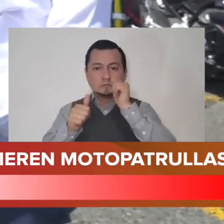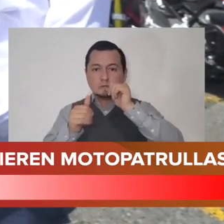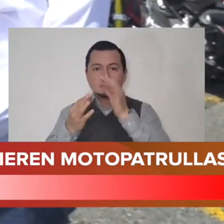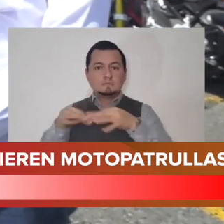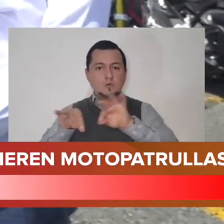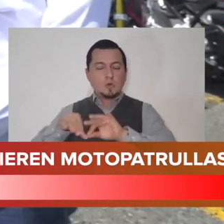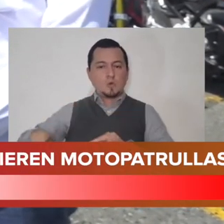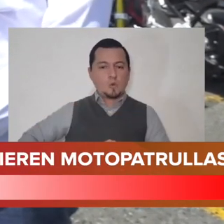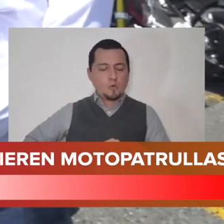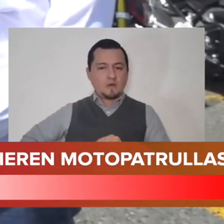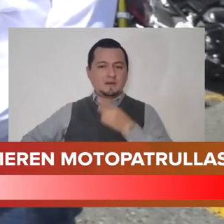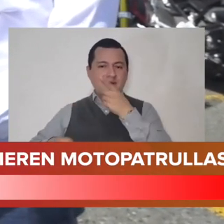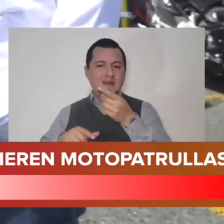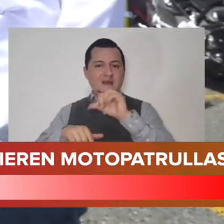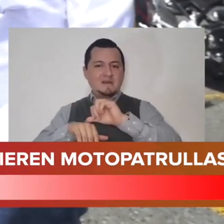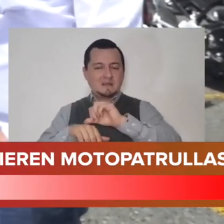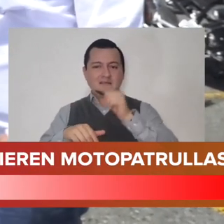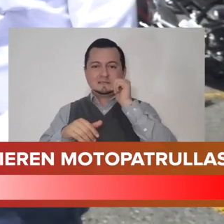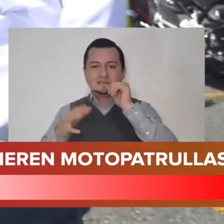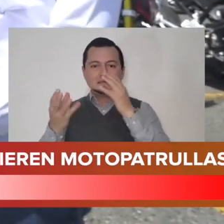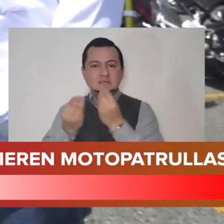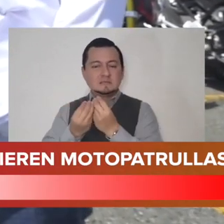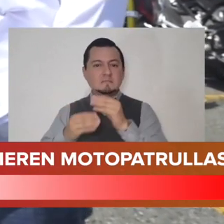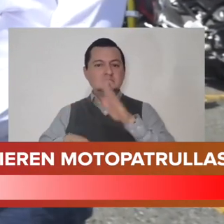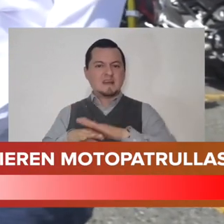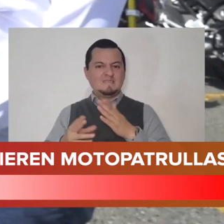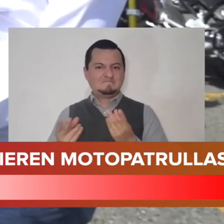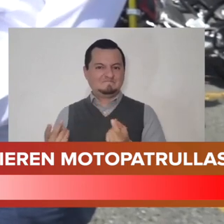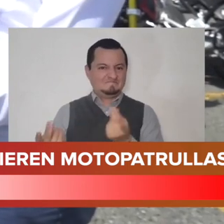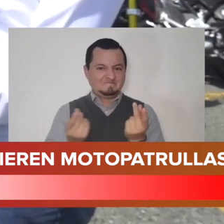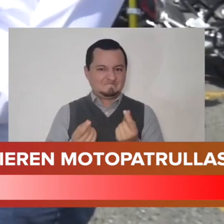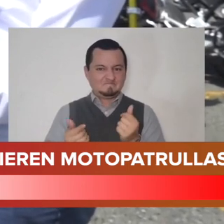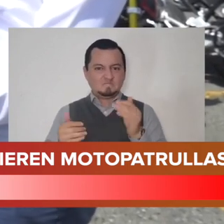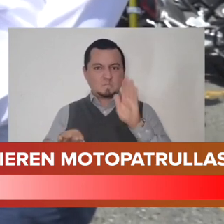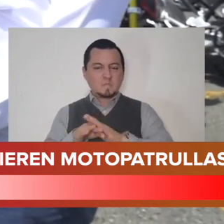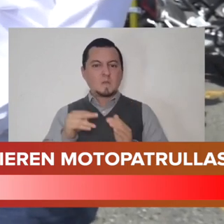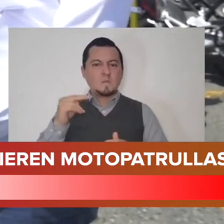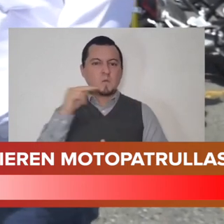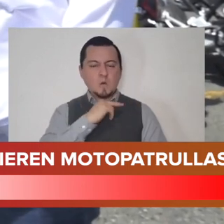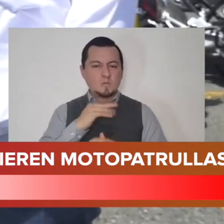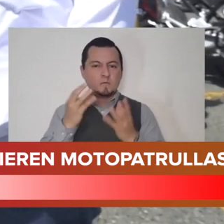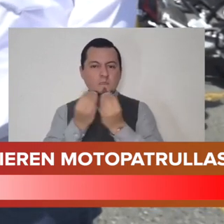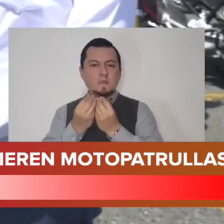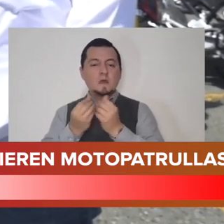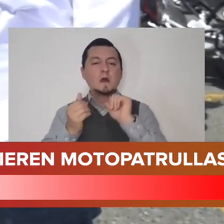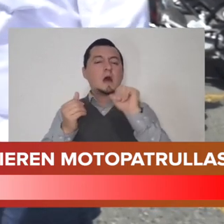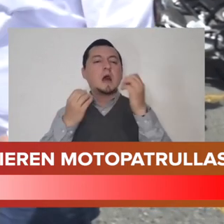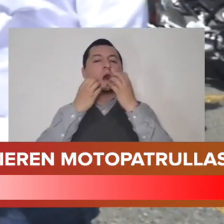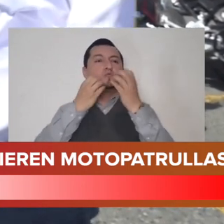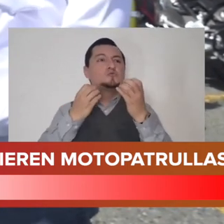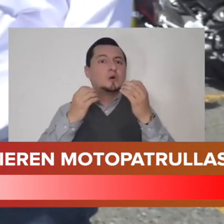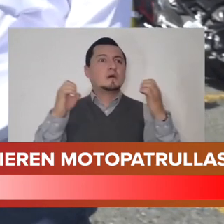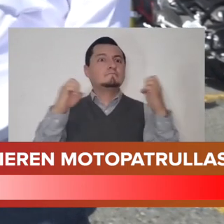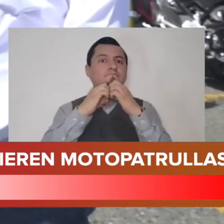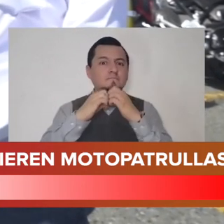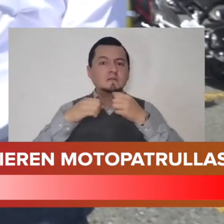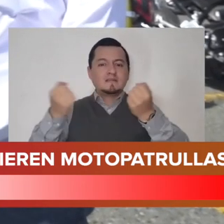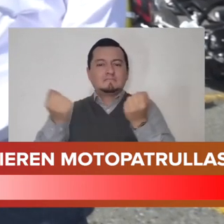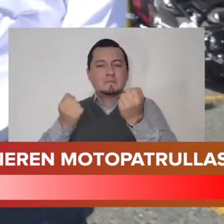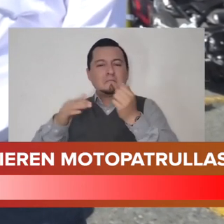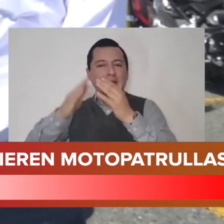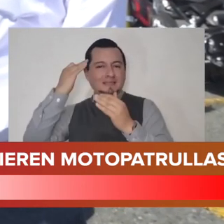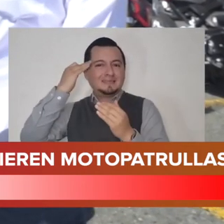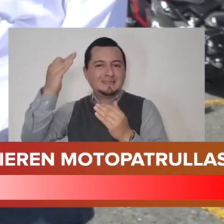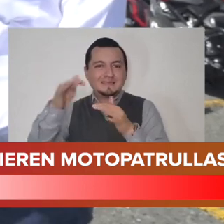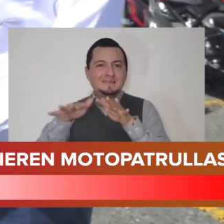siempre el gobernador en materia de más prontitud en llegar a sus llamadas de auxilio y cumplir también hacia